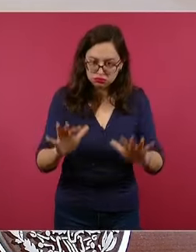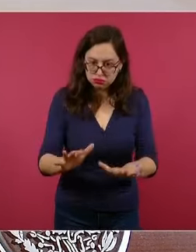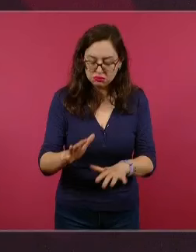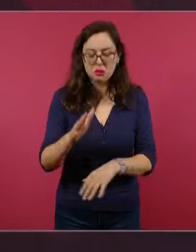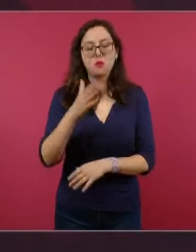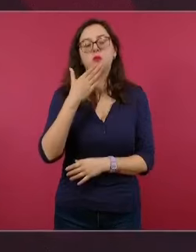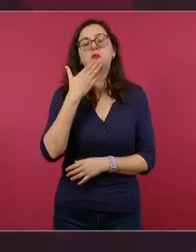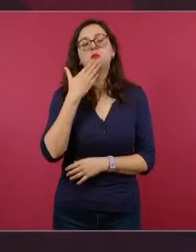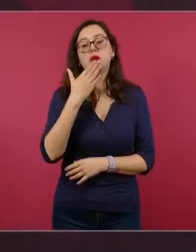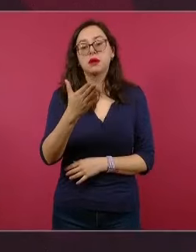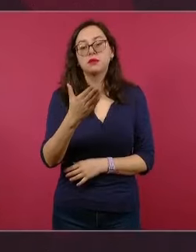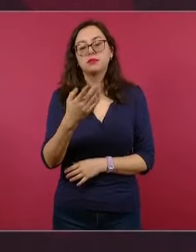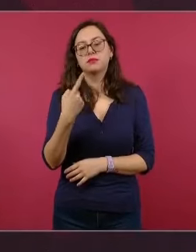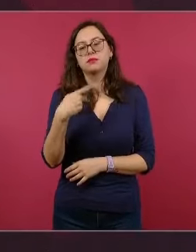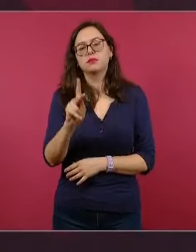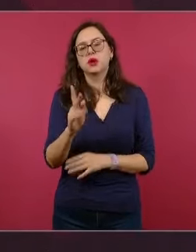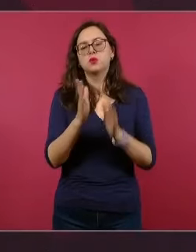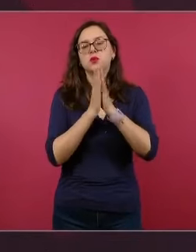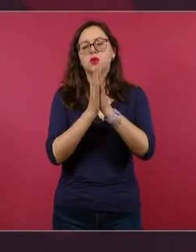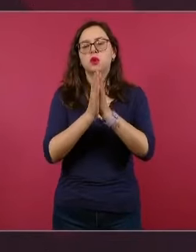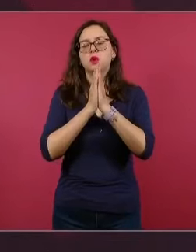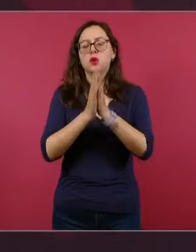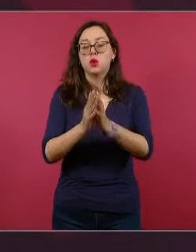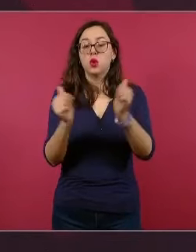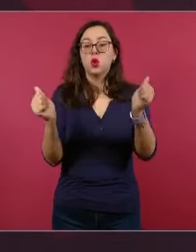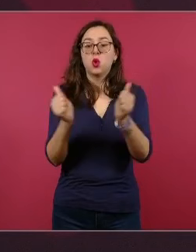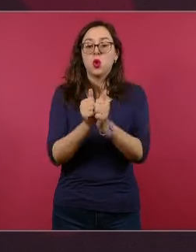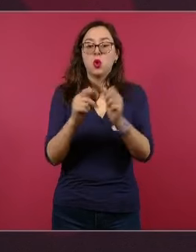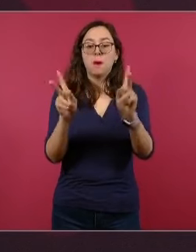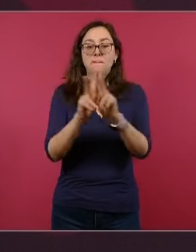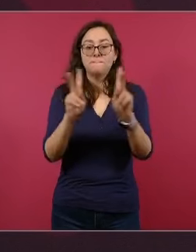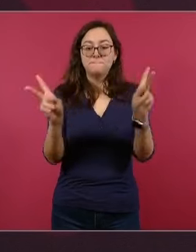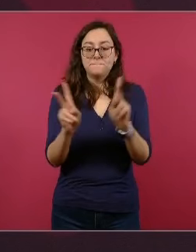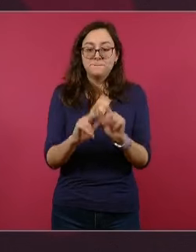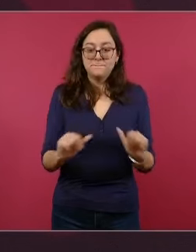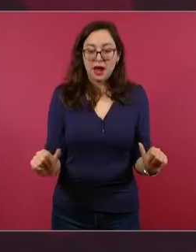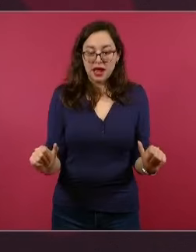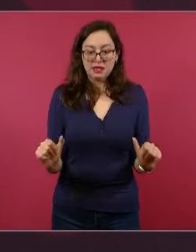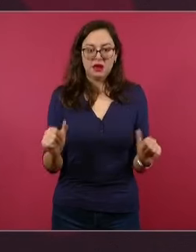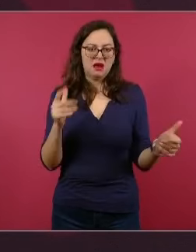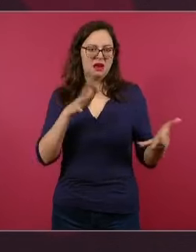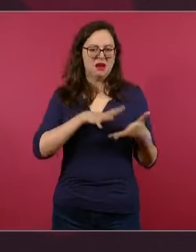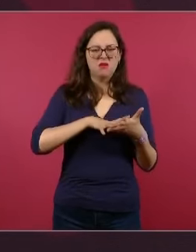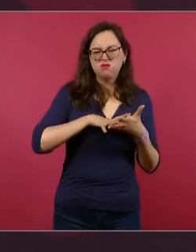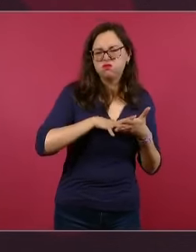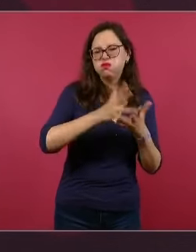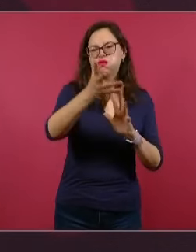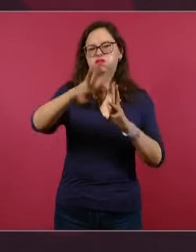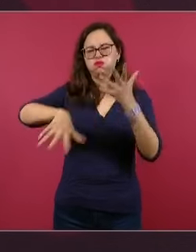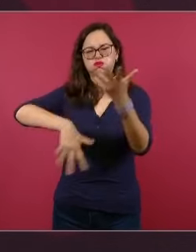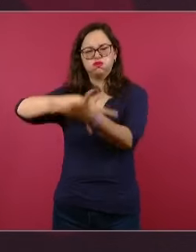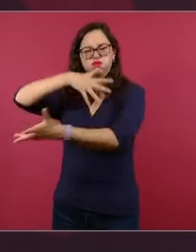hagan de manera pacífica que se la no